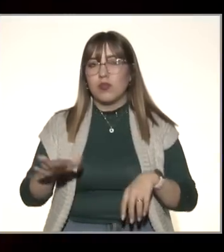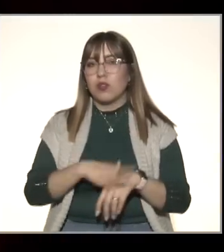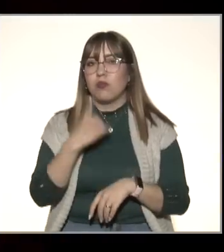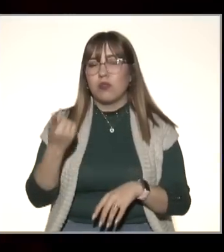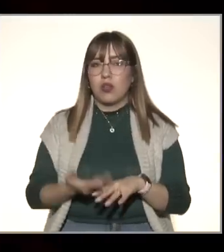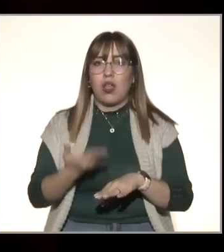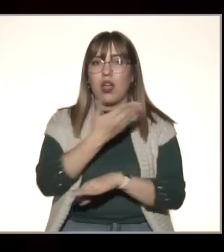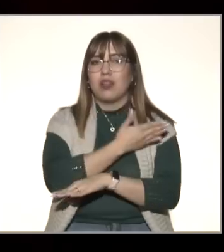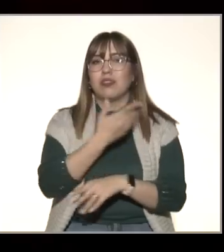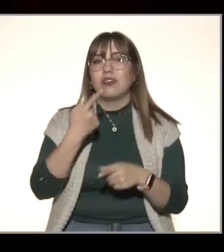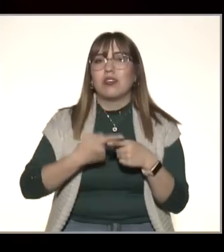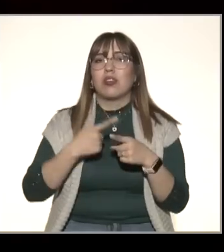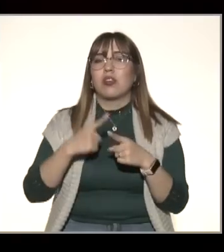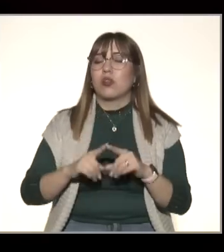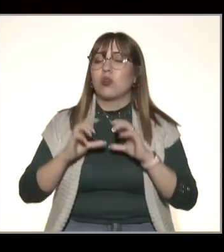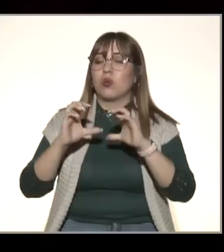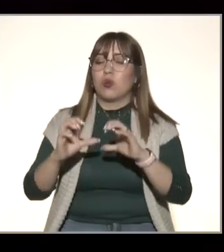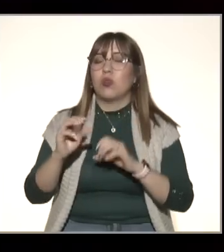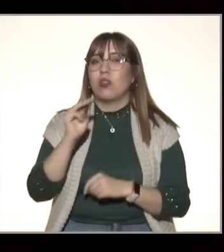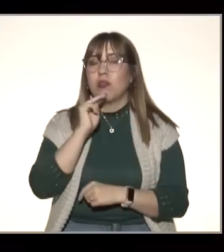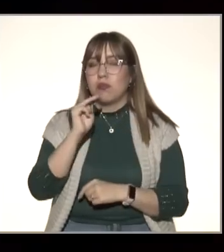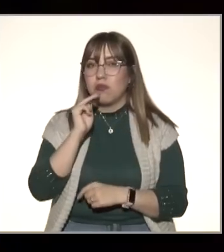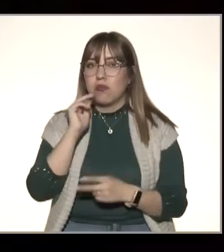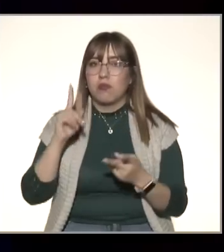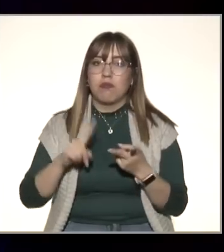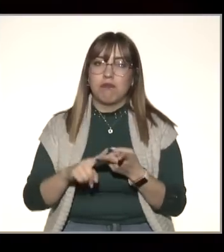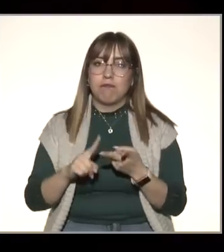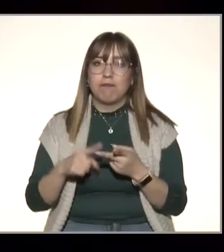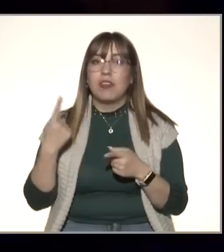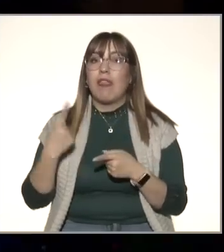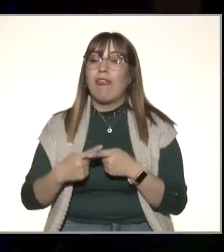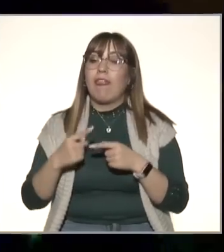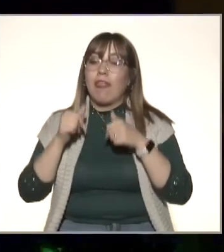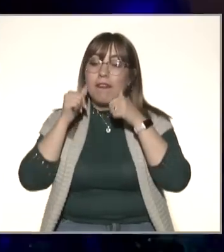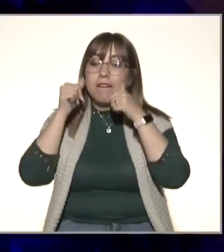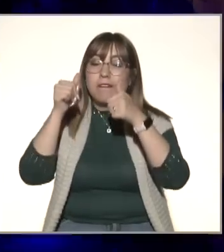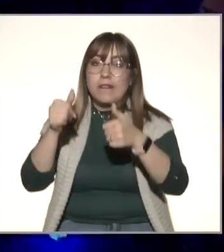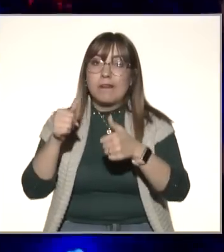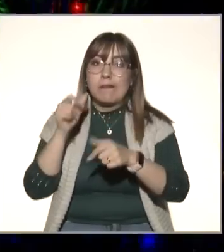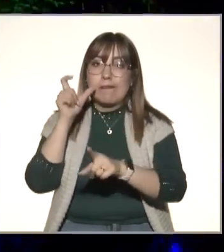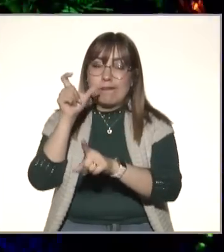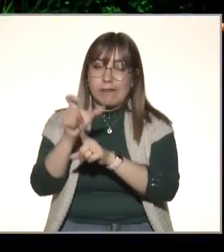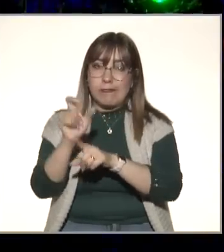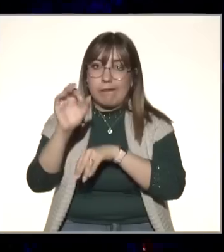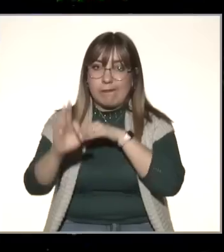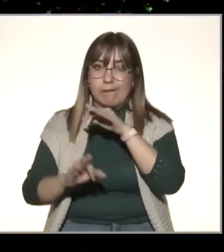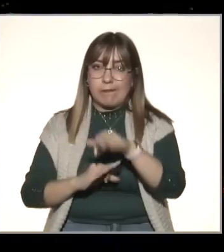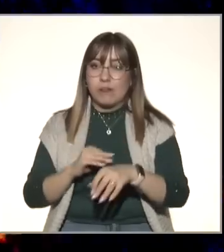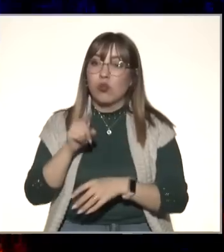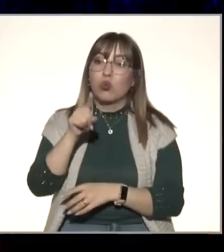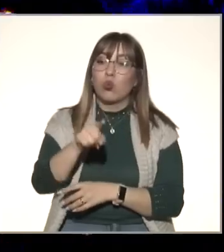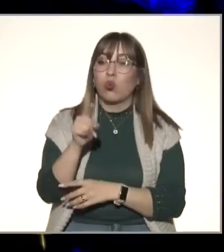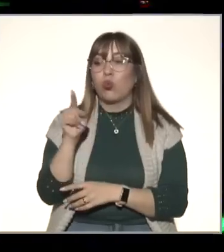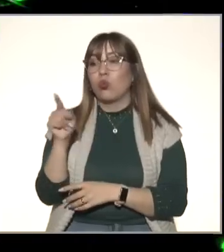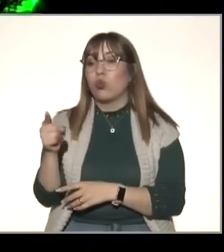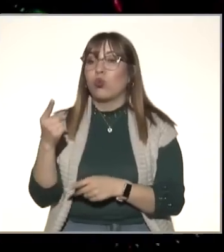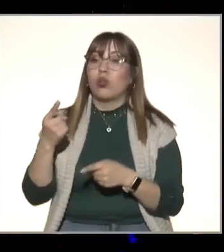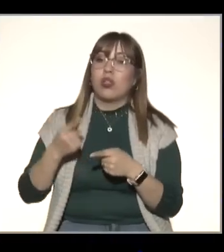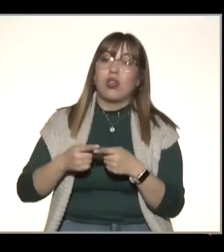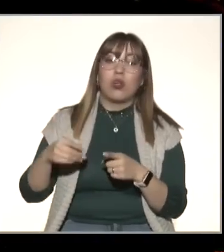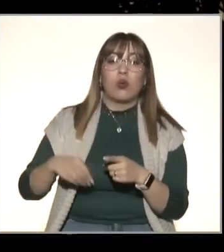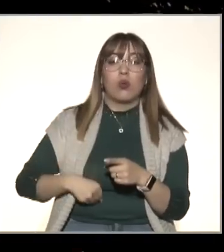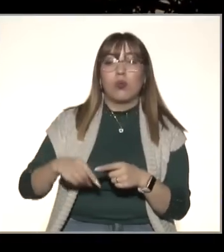mamá, quién iba a atenderla, tú fuiste, tú